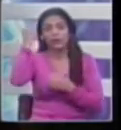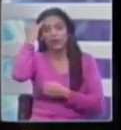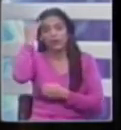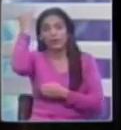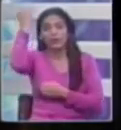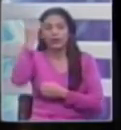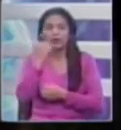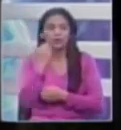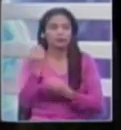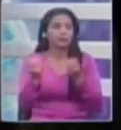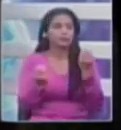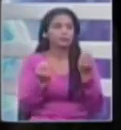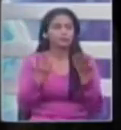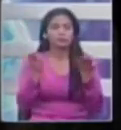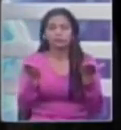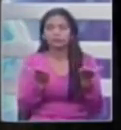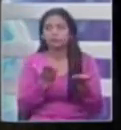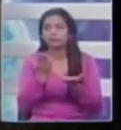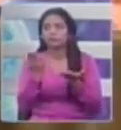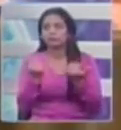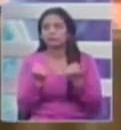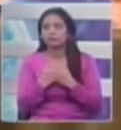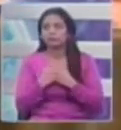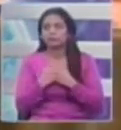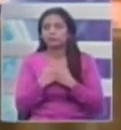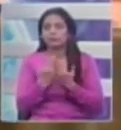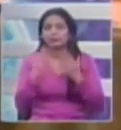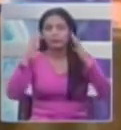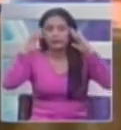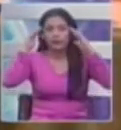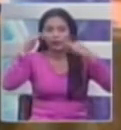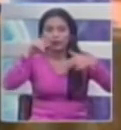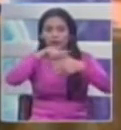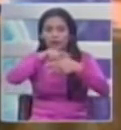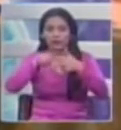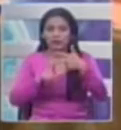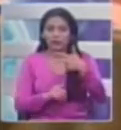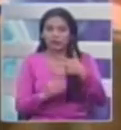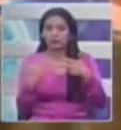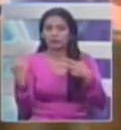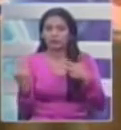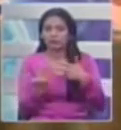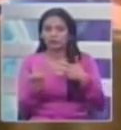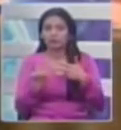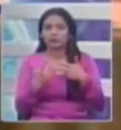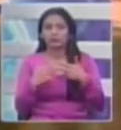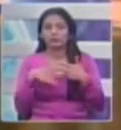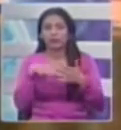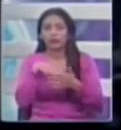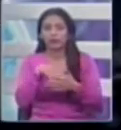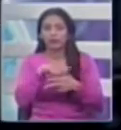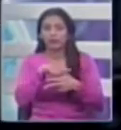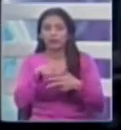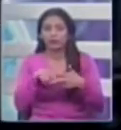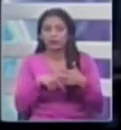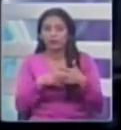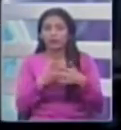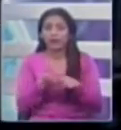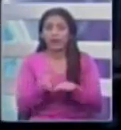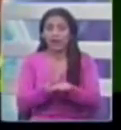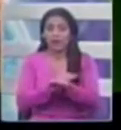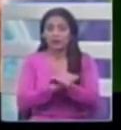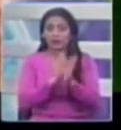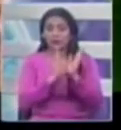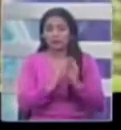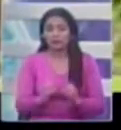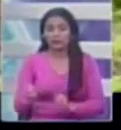año es que nos hemos concentrado o darle especial énfasis a tres industrias en la línea de los estudios industriales que SPAE viene realizando ya desde hace algunos